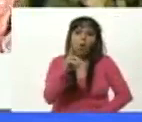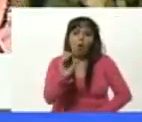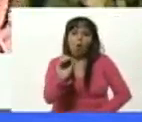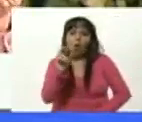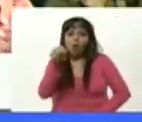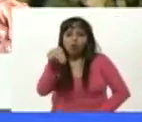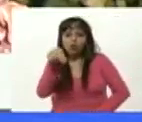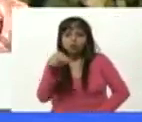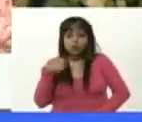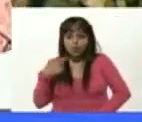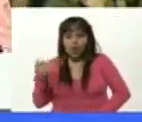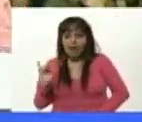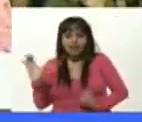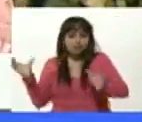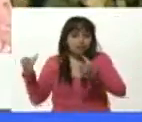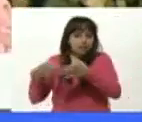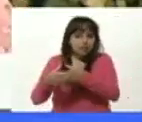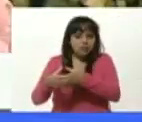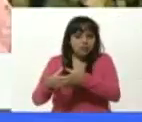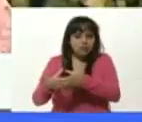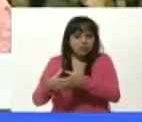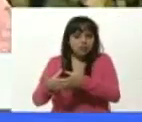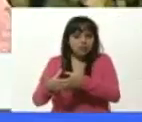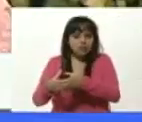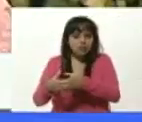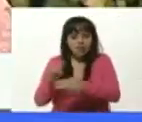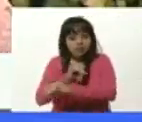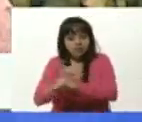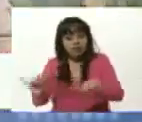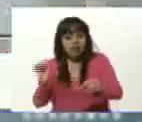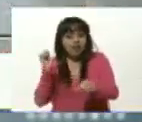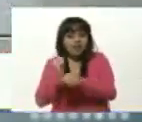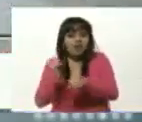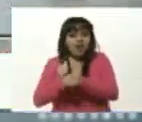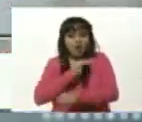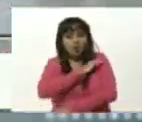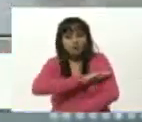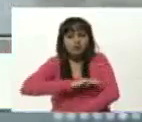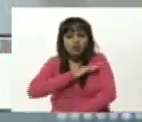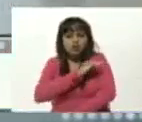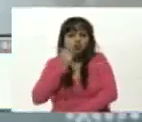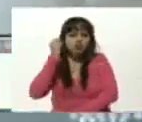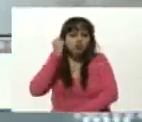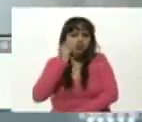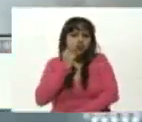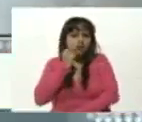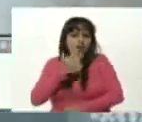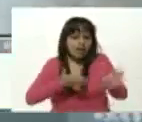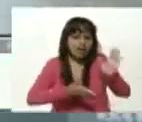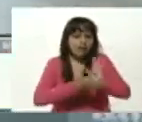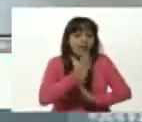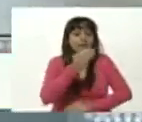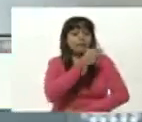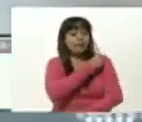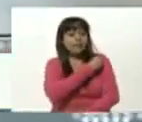Estaba yo reunido, había salido de la jornada de la misión Sucre y fui informado por el